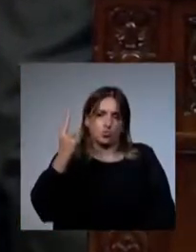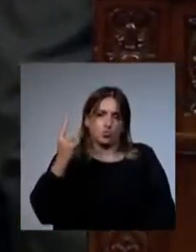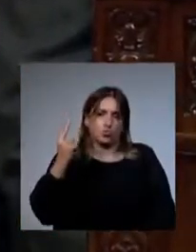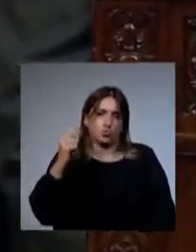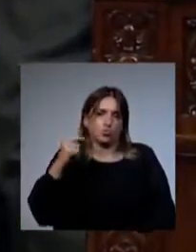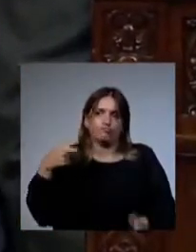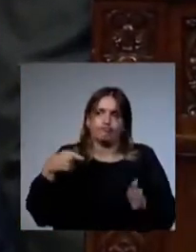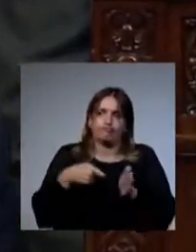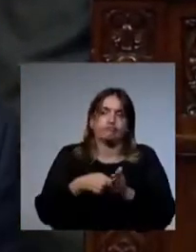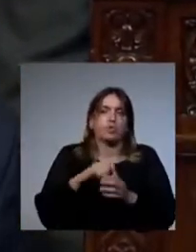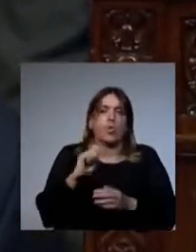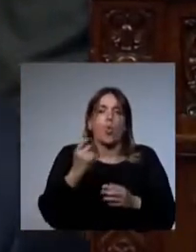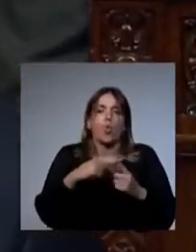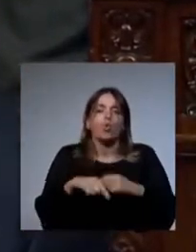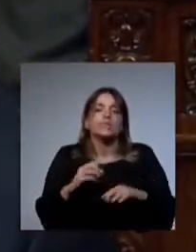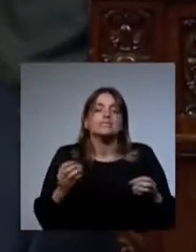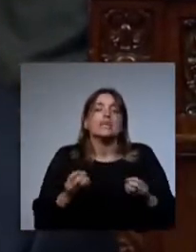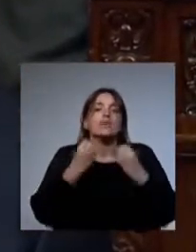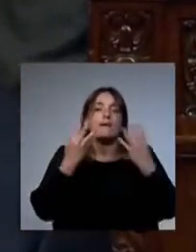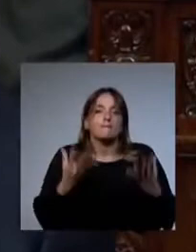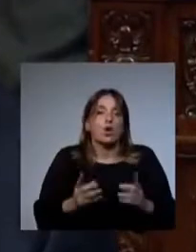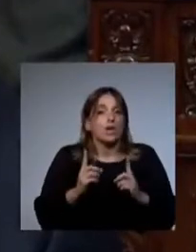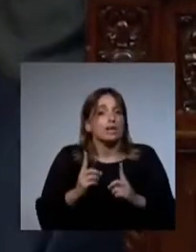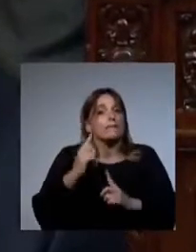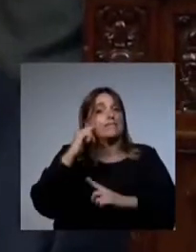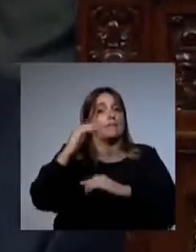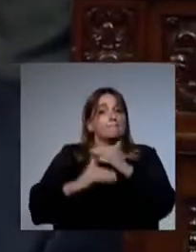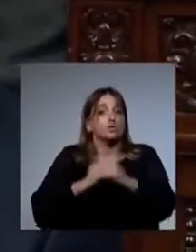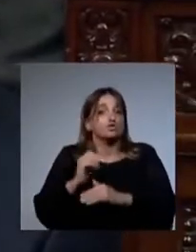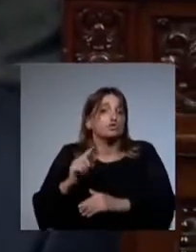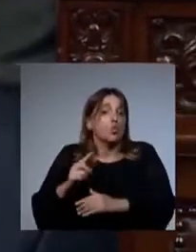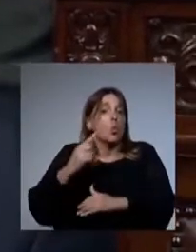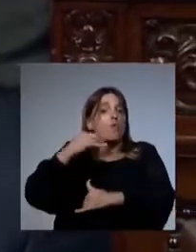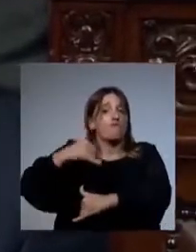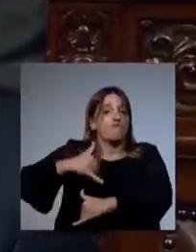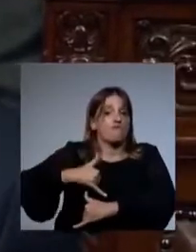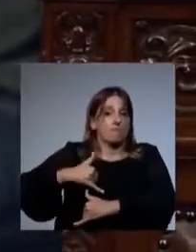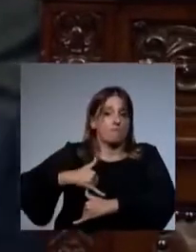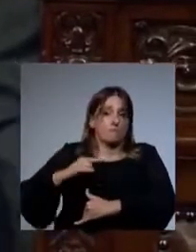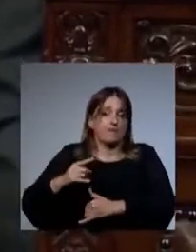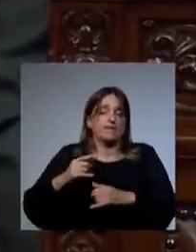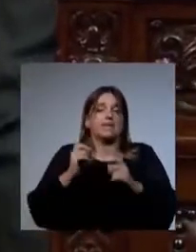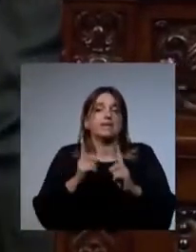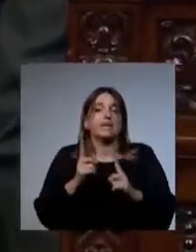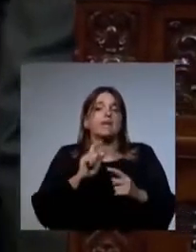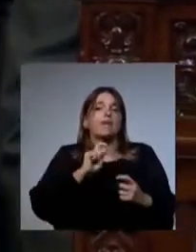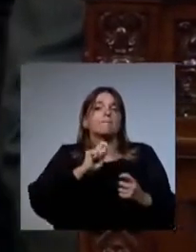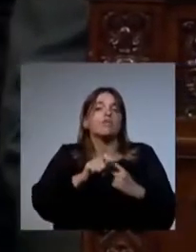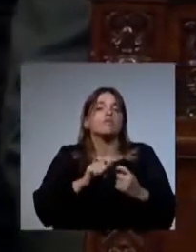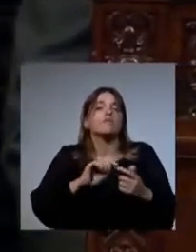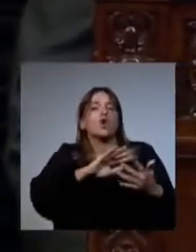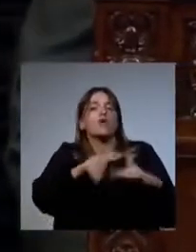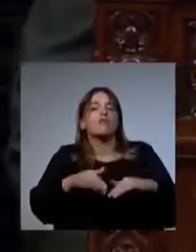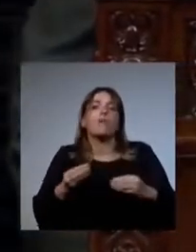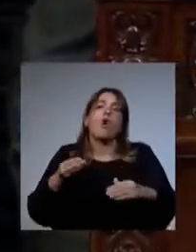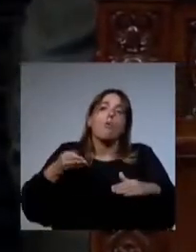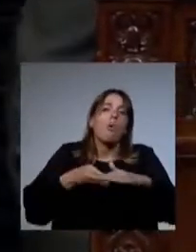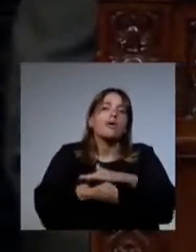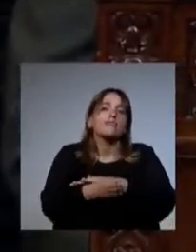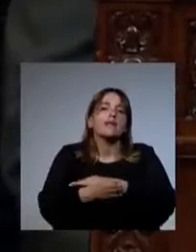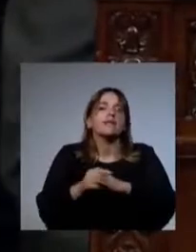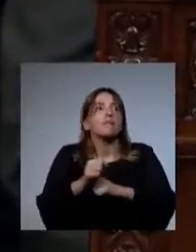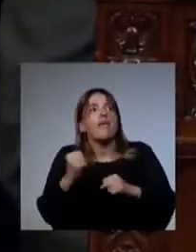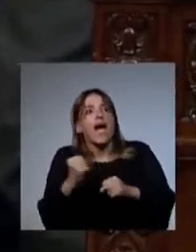Se dio un proceso de mejora para el personal militar, al mismo tiempo que se modificó el procedimiento de ingreso a las Fuerzas